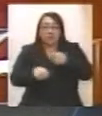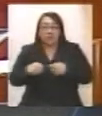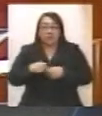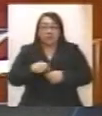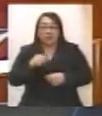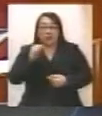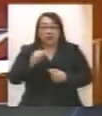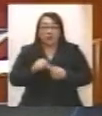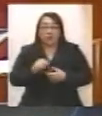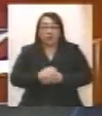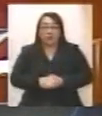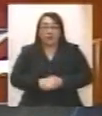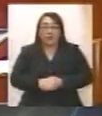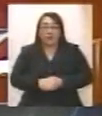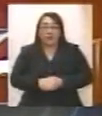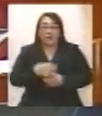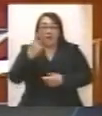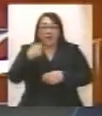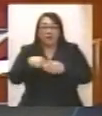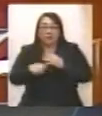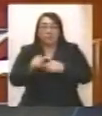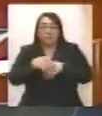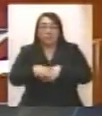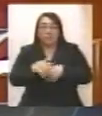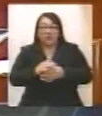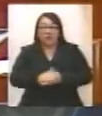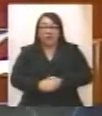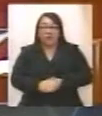concluidos para el próximo julio.